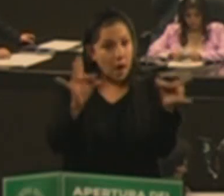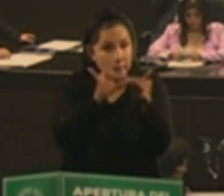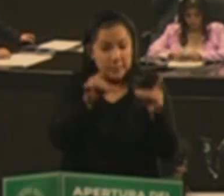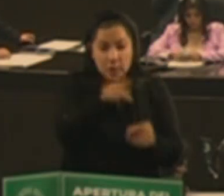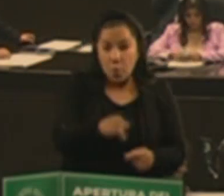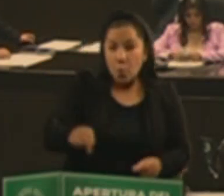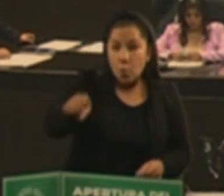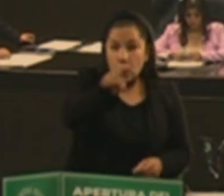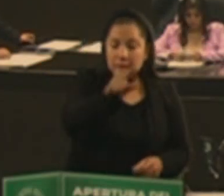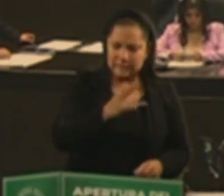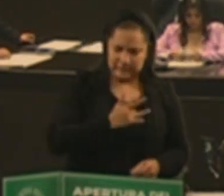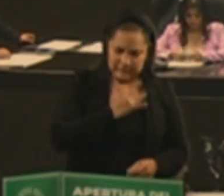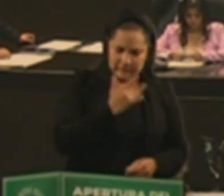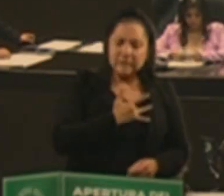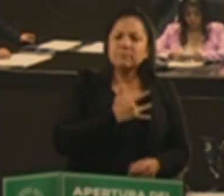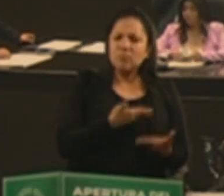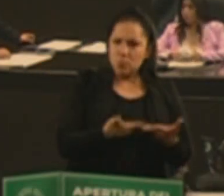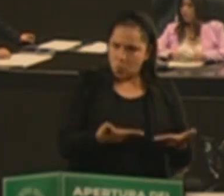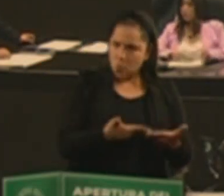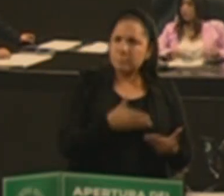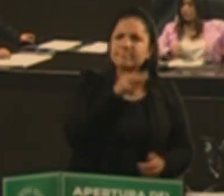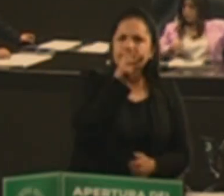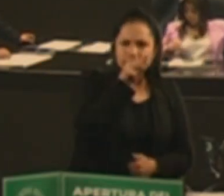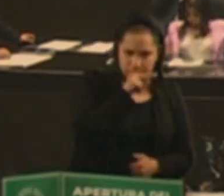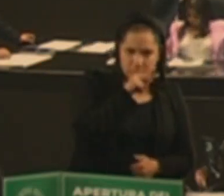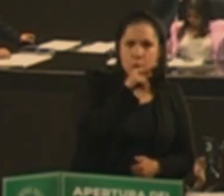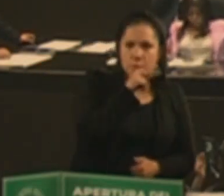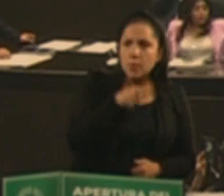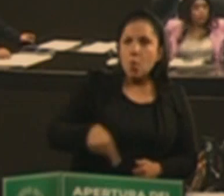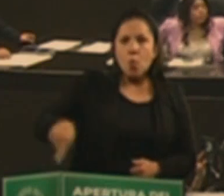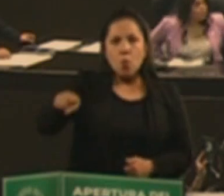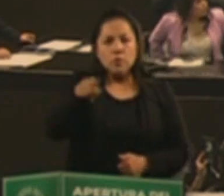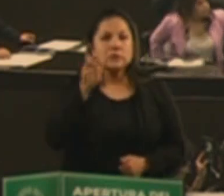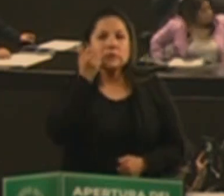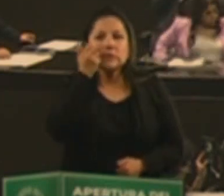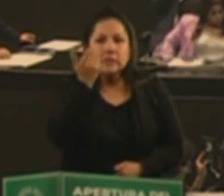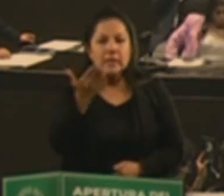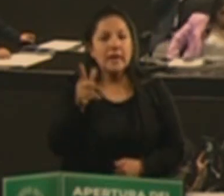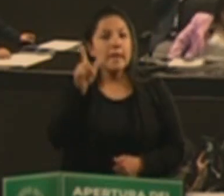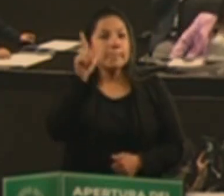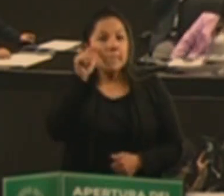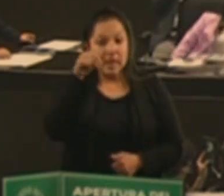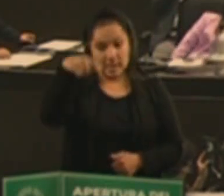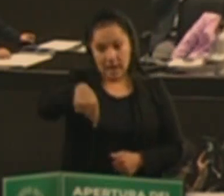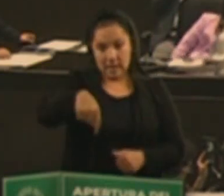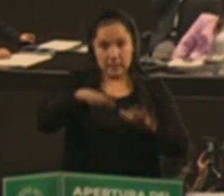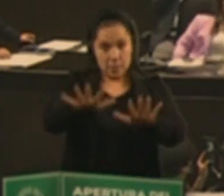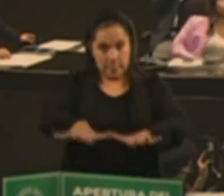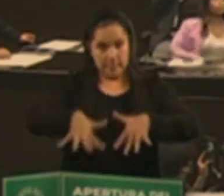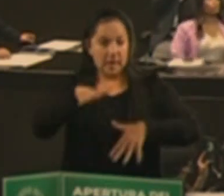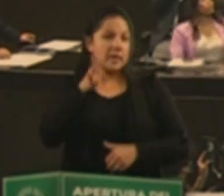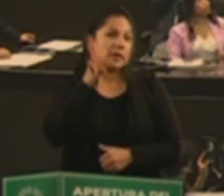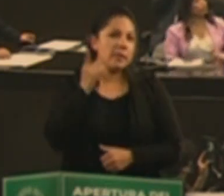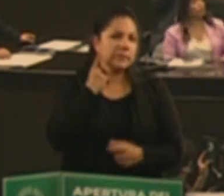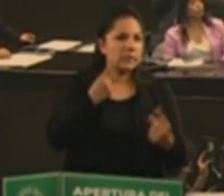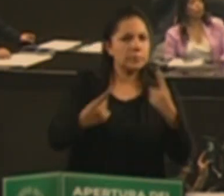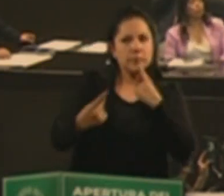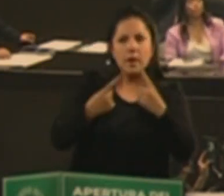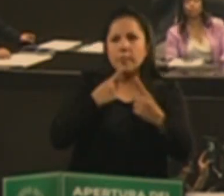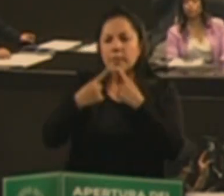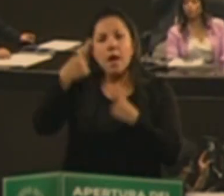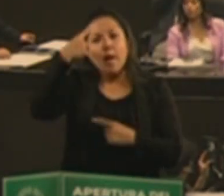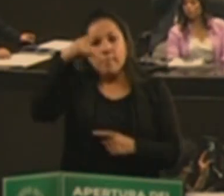preocupante la subordinación con la que pretenden aprobar el día de mañana en esta Cámara la reforma